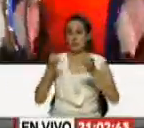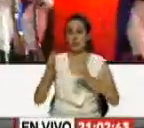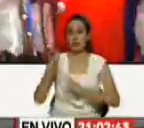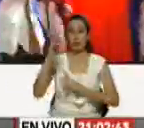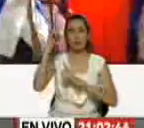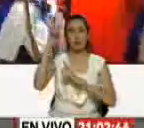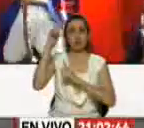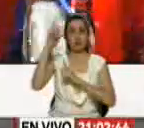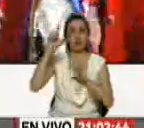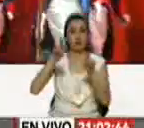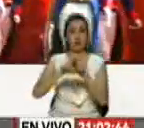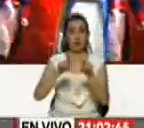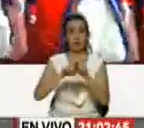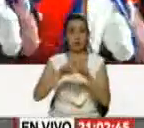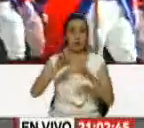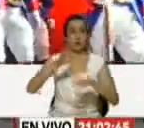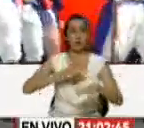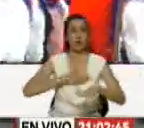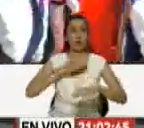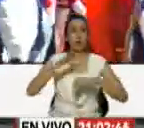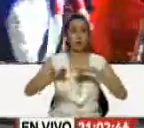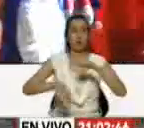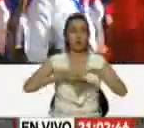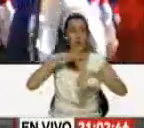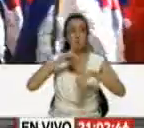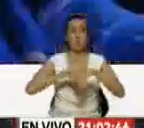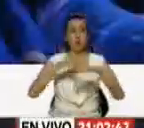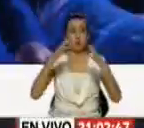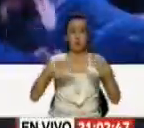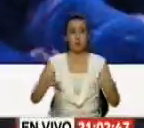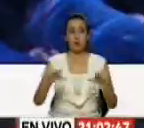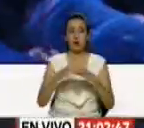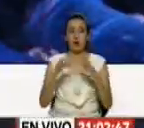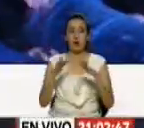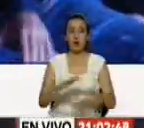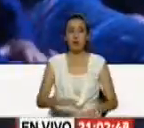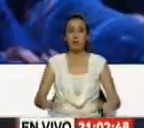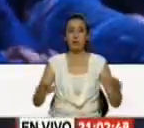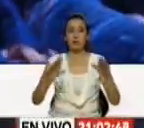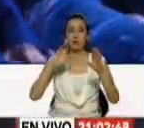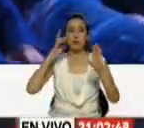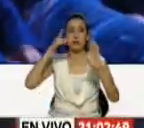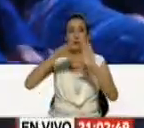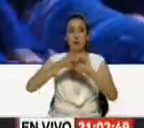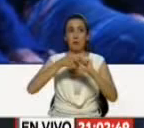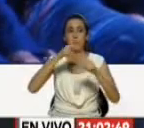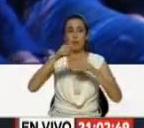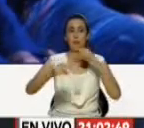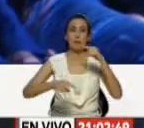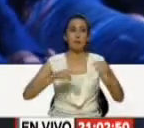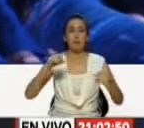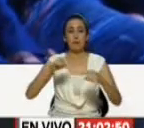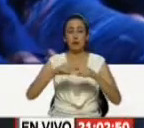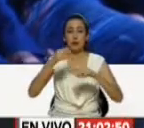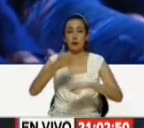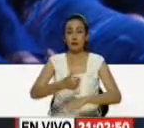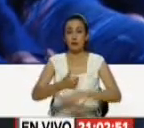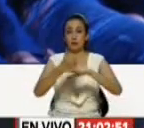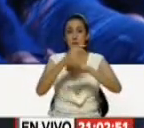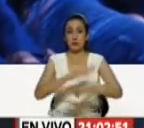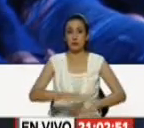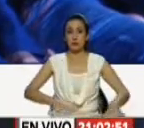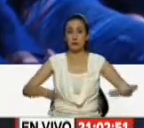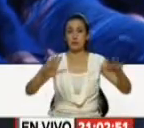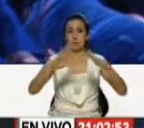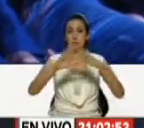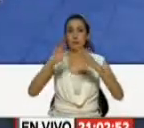Las notas del himno nacional dieron el cierre de este acto, en el que participaron diversas autoridades del Comando Conjunto de